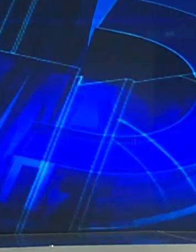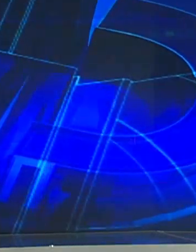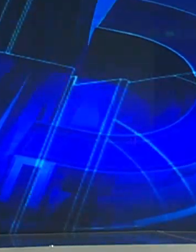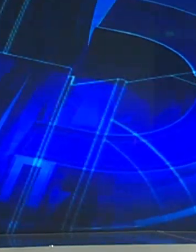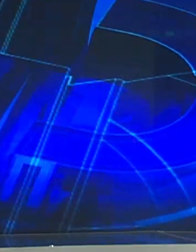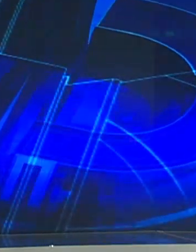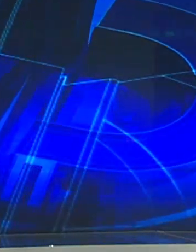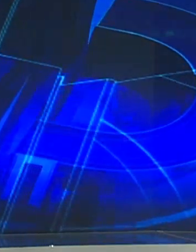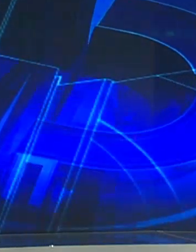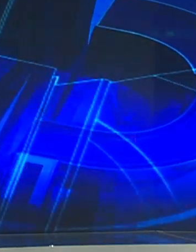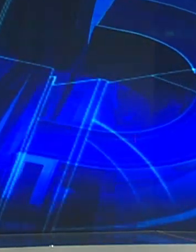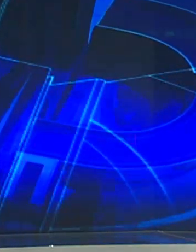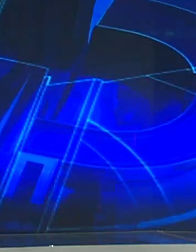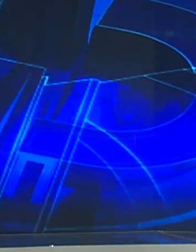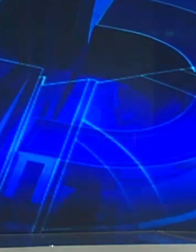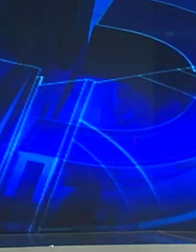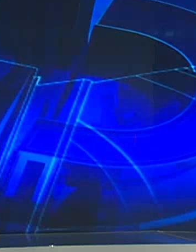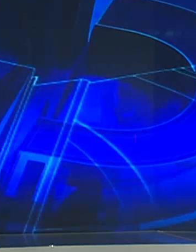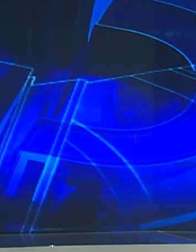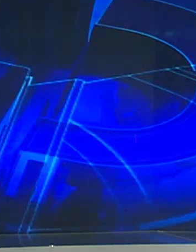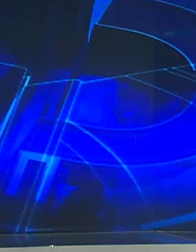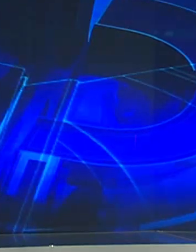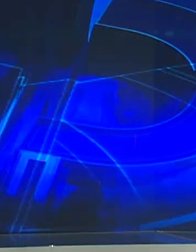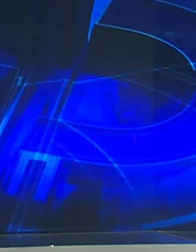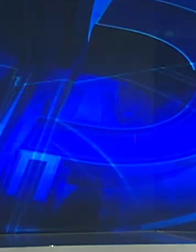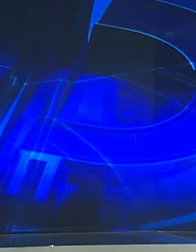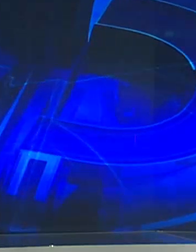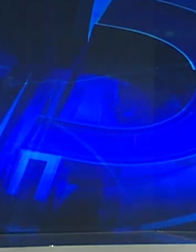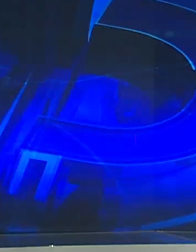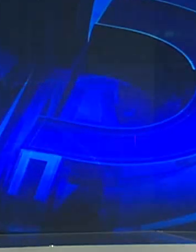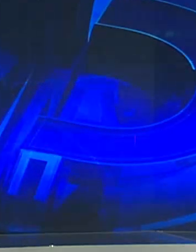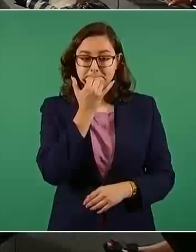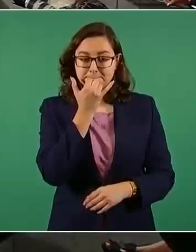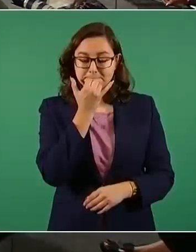mañanera, el mandatario confirmó que se activó un mecanismo para protegerla.